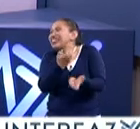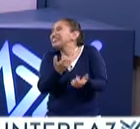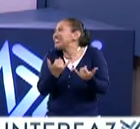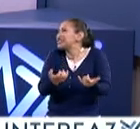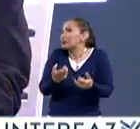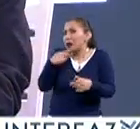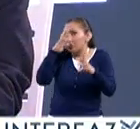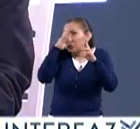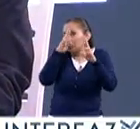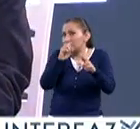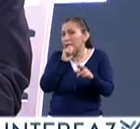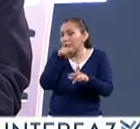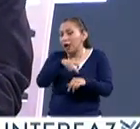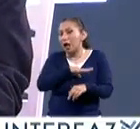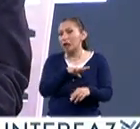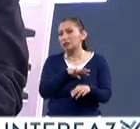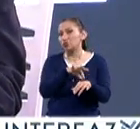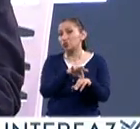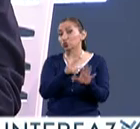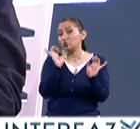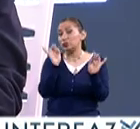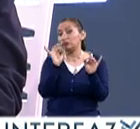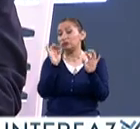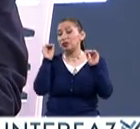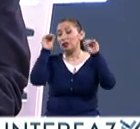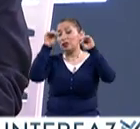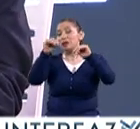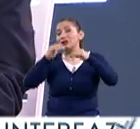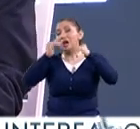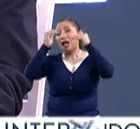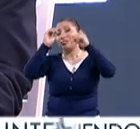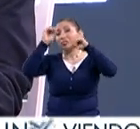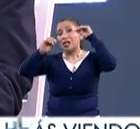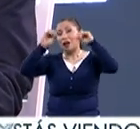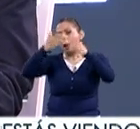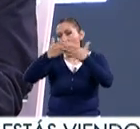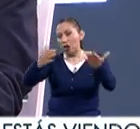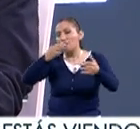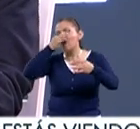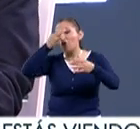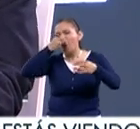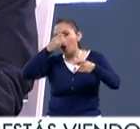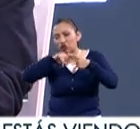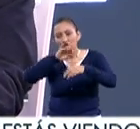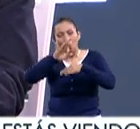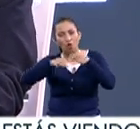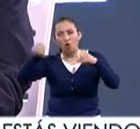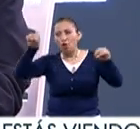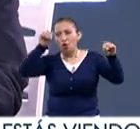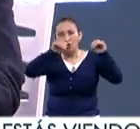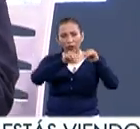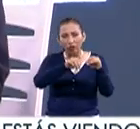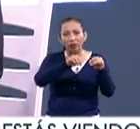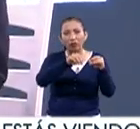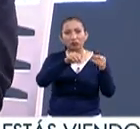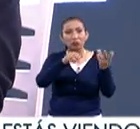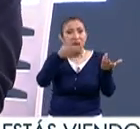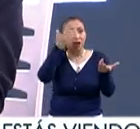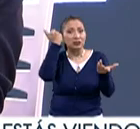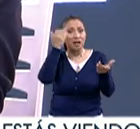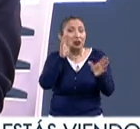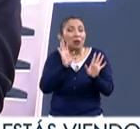cuentas la respetas porque está ahí y pone los altares. Los altares, por ejemplo, que se montan ahora con flores y todo eso, no sé por qué